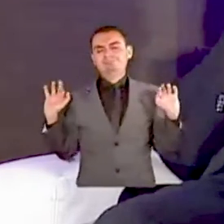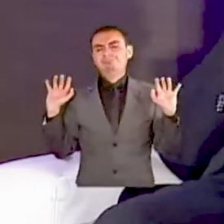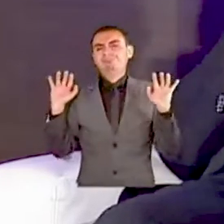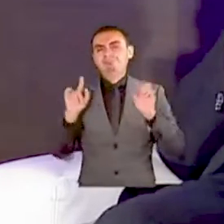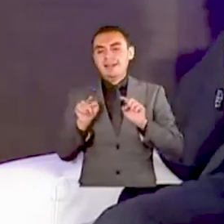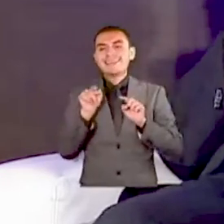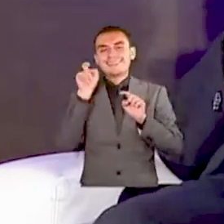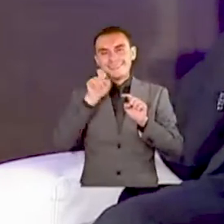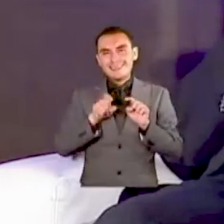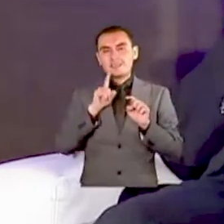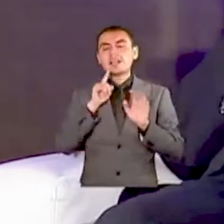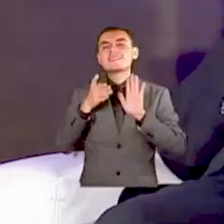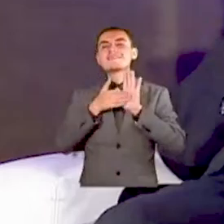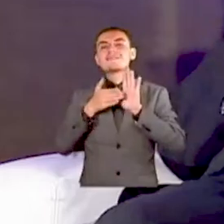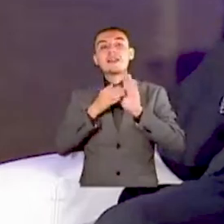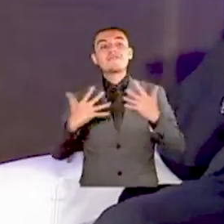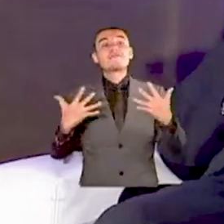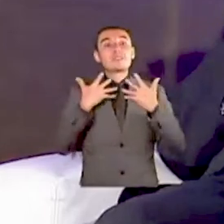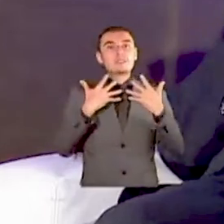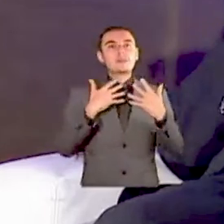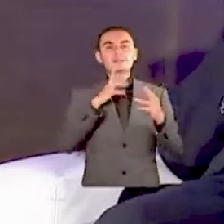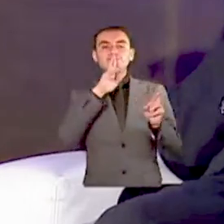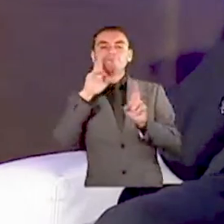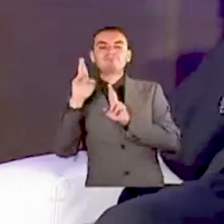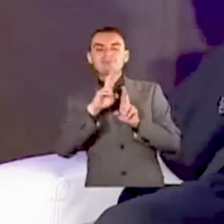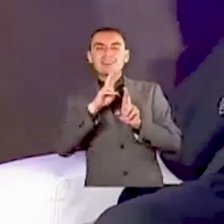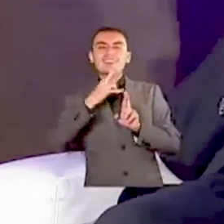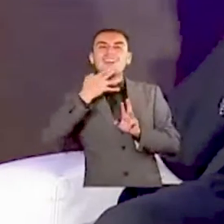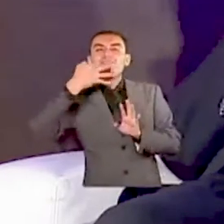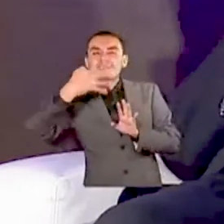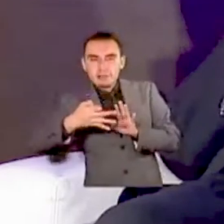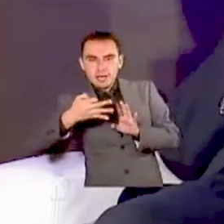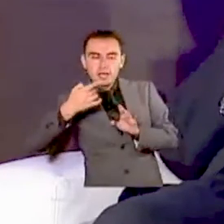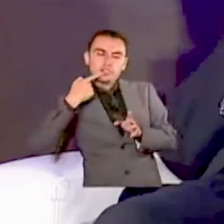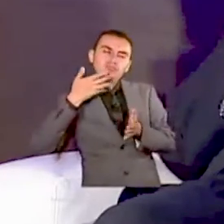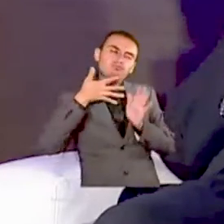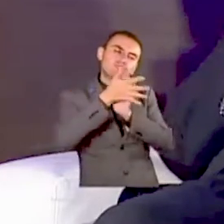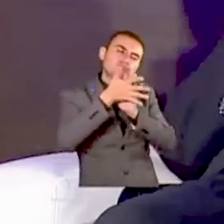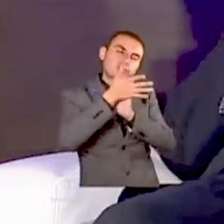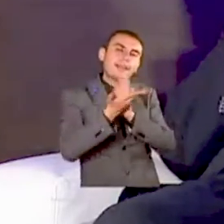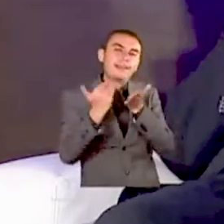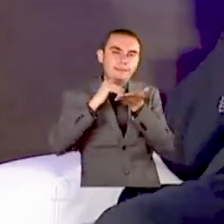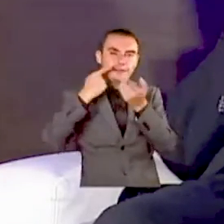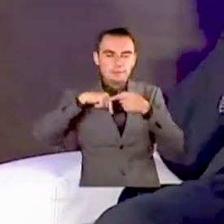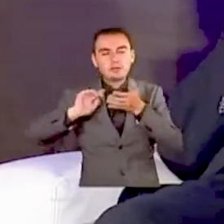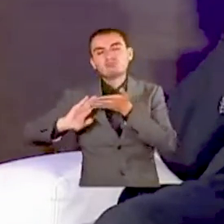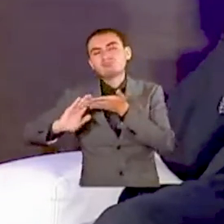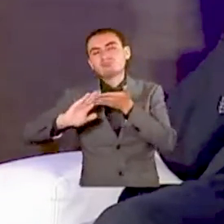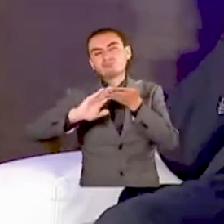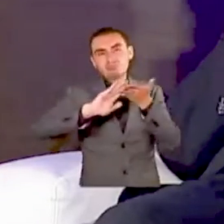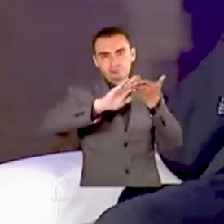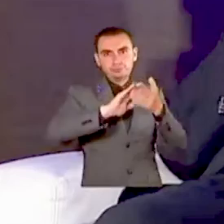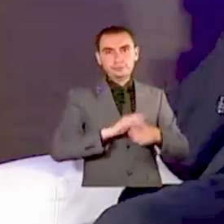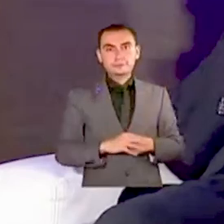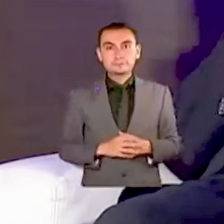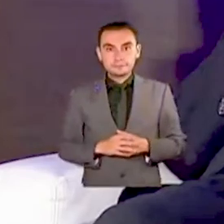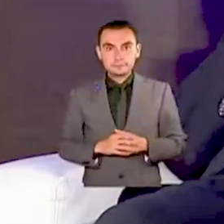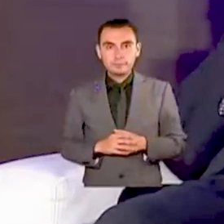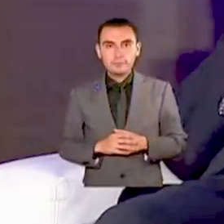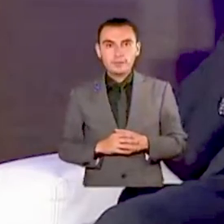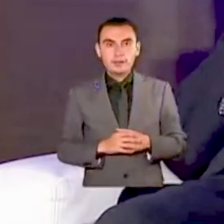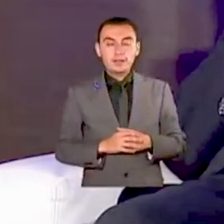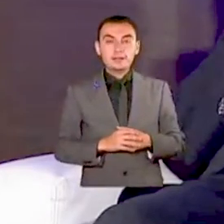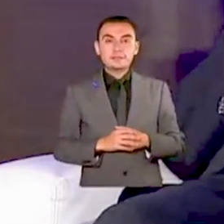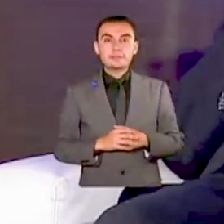son los que tienen que responderle a las víctimas con la verdad y, por supuesto, con la reparación. O sea, no pueden dejar de estar